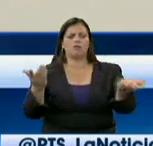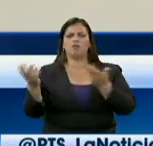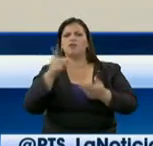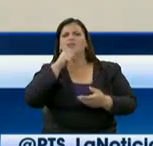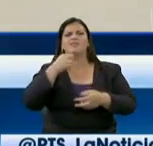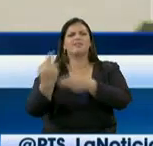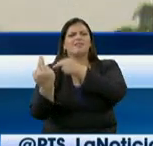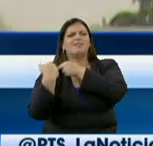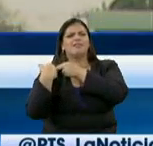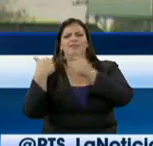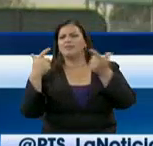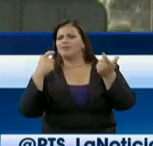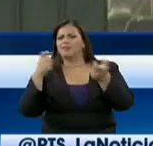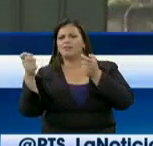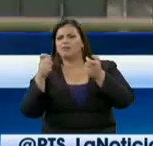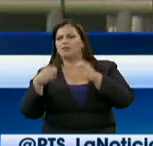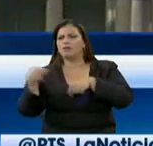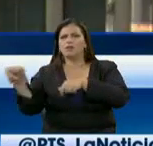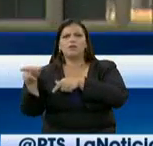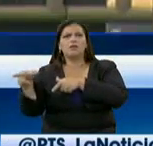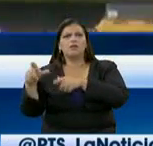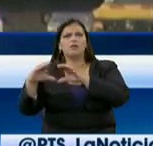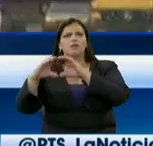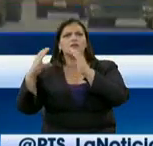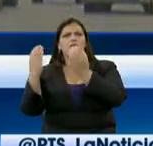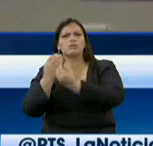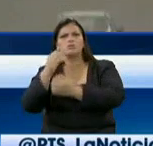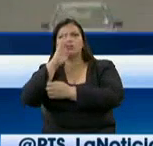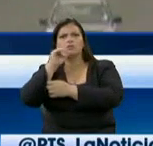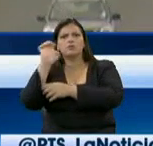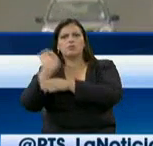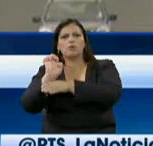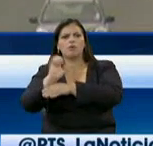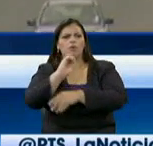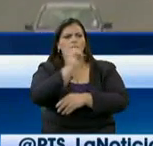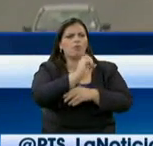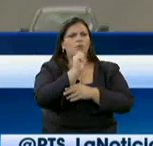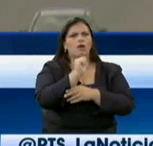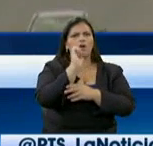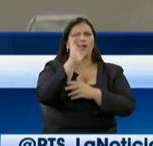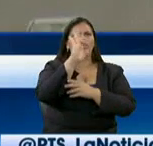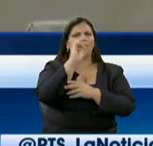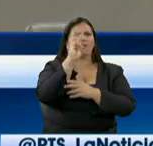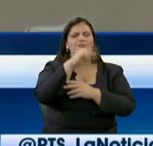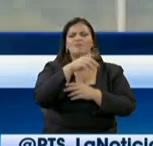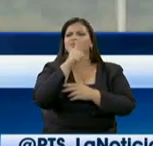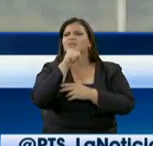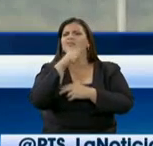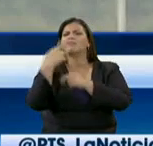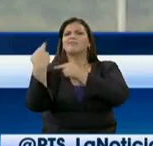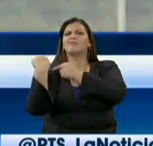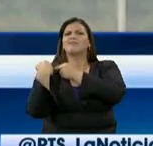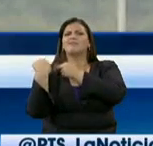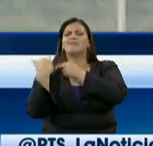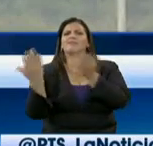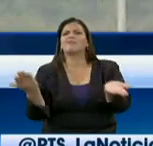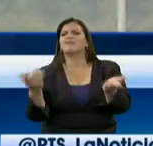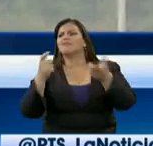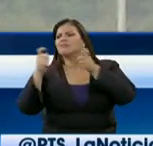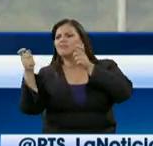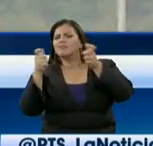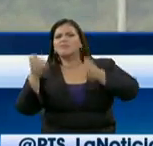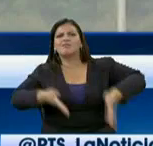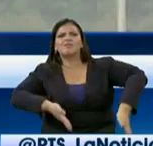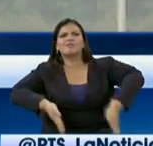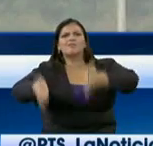un vigilante hay que... El vigilante lo quiere citar. Si lo ve al del ATM, también el del ATM va a controlar. ¿Quién mismo es el dueño de esa vía? ¿O